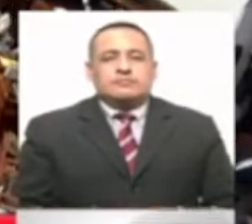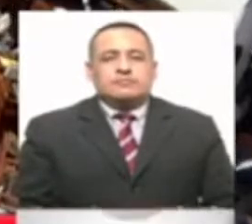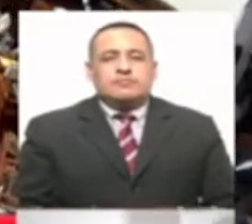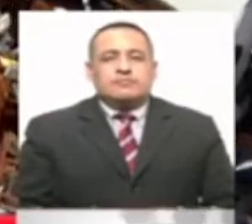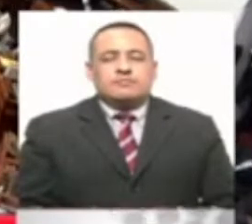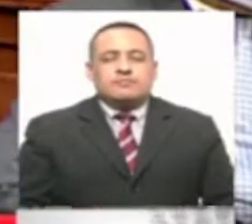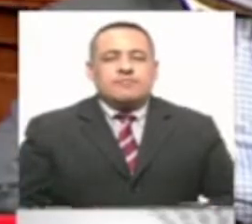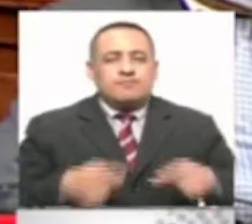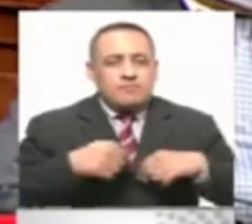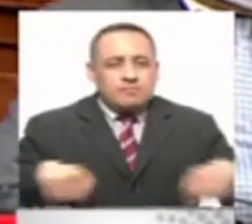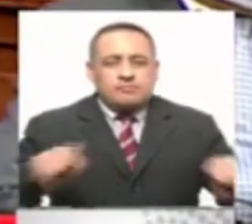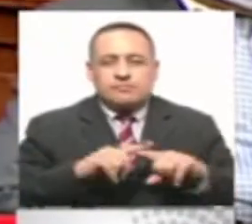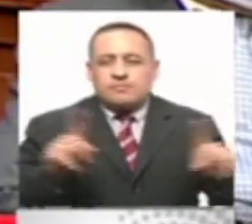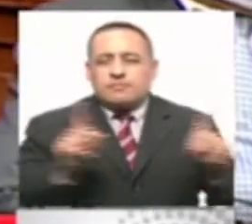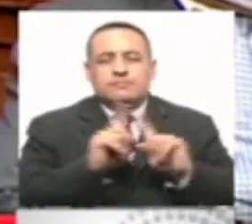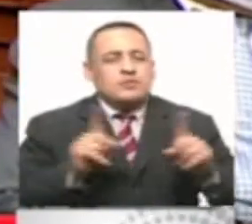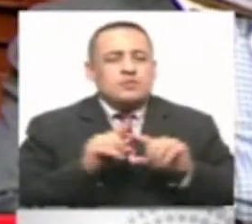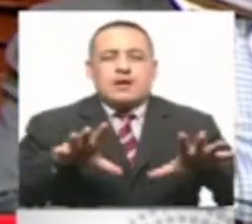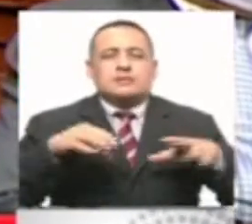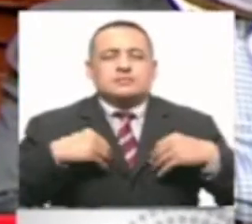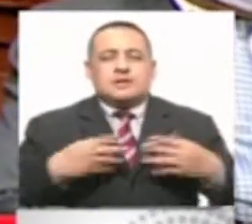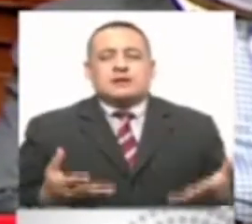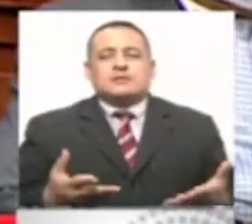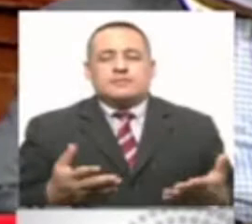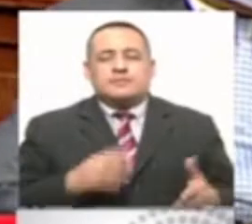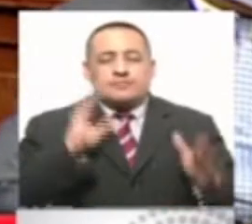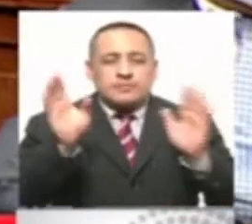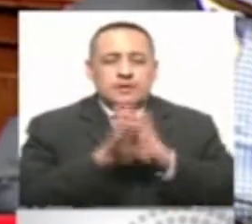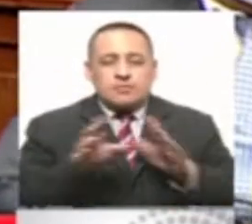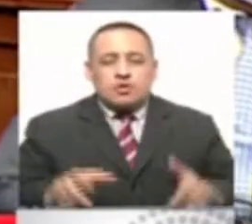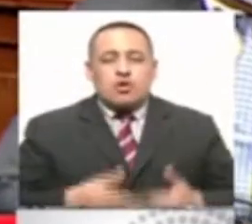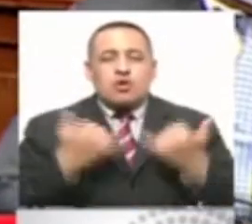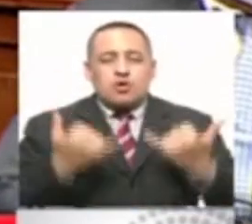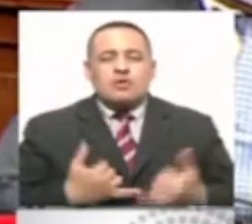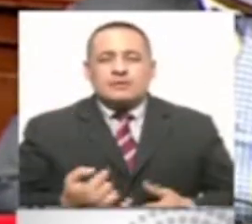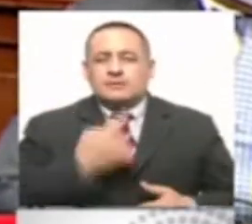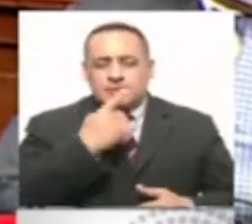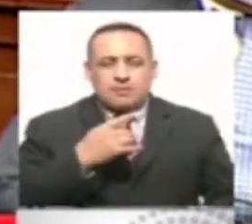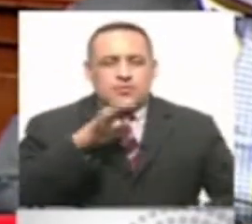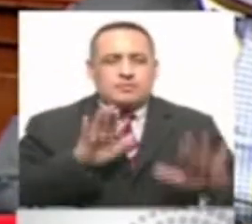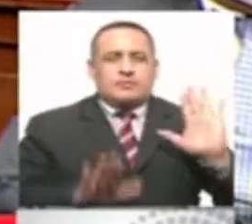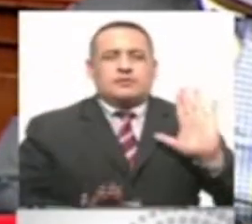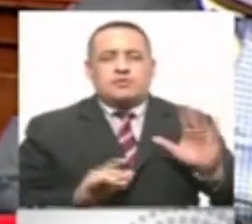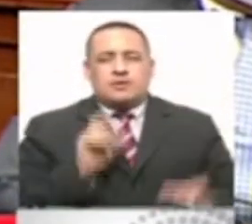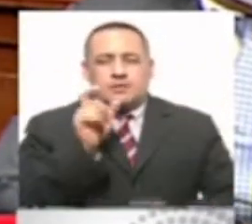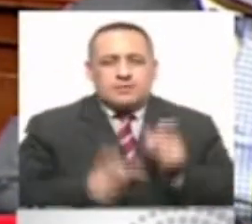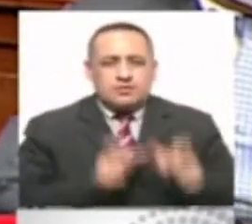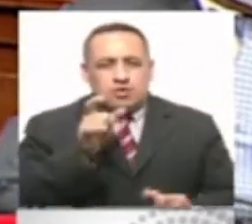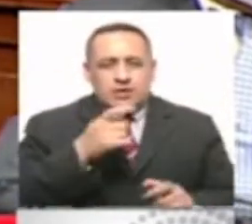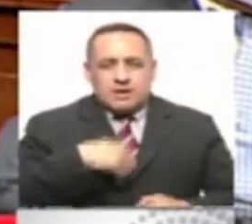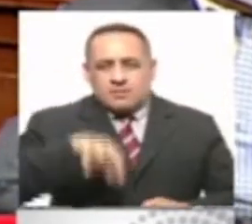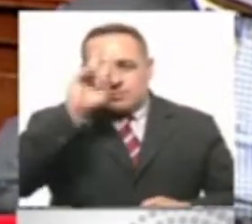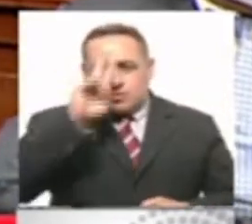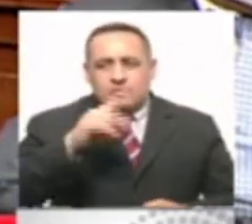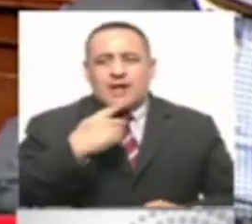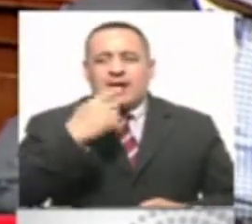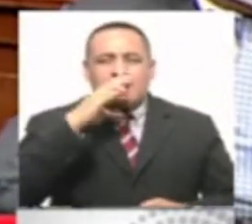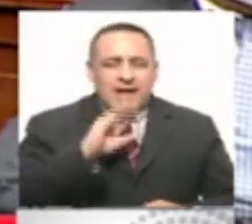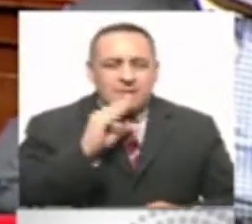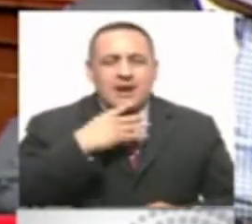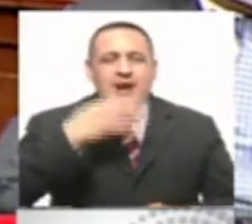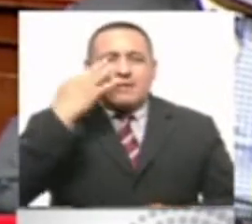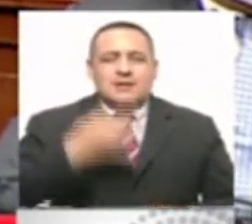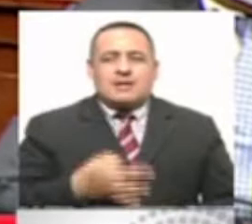Y eso es lo que no tenemos que permitir. Si hoy estamos comprometidos con el pueblo, hay que decir la